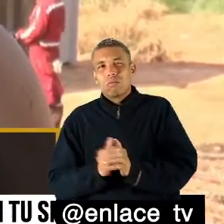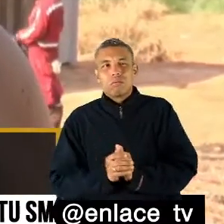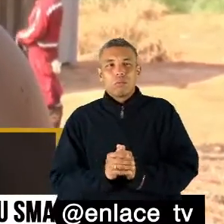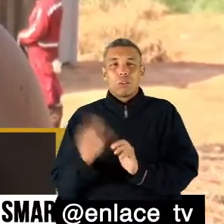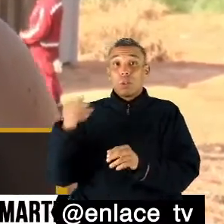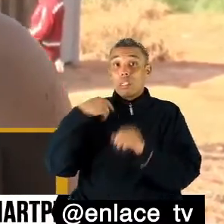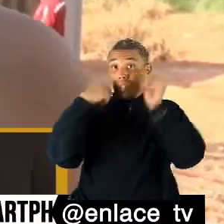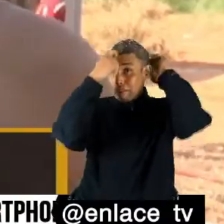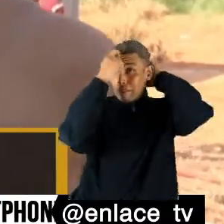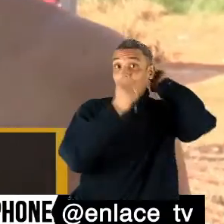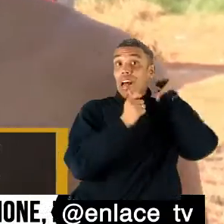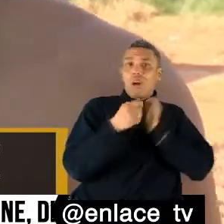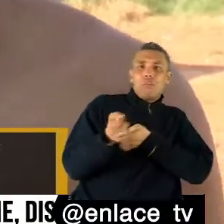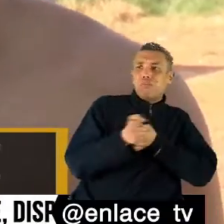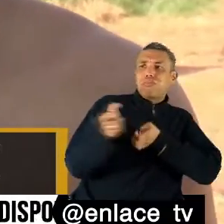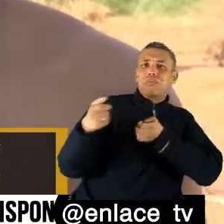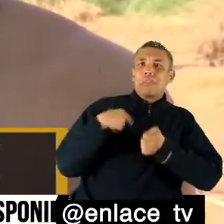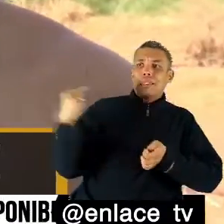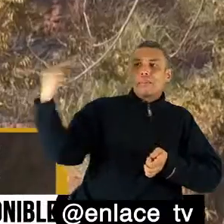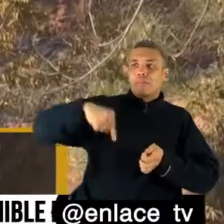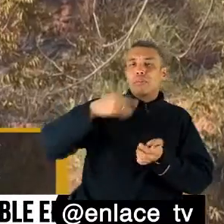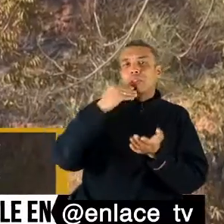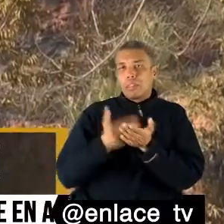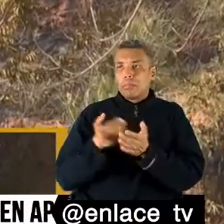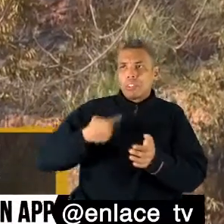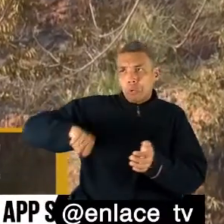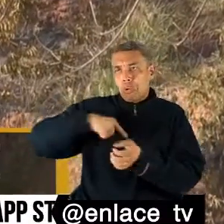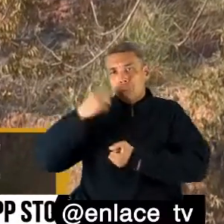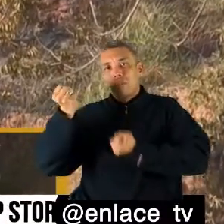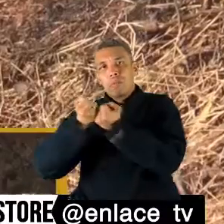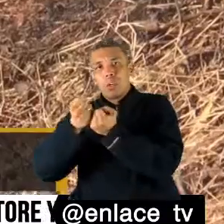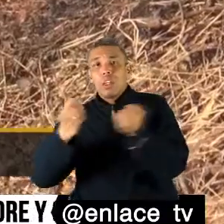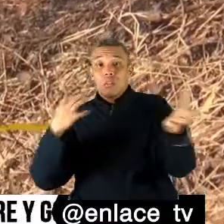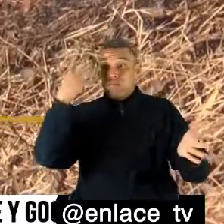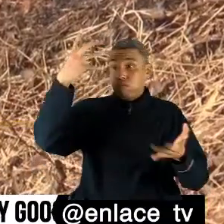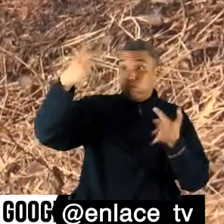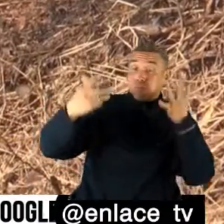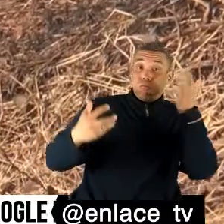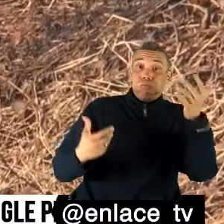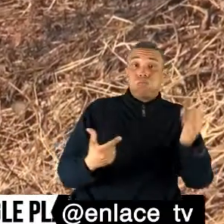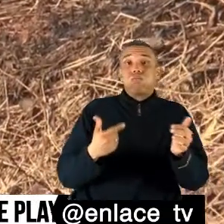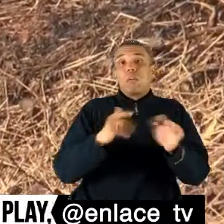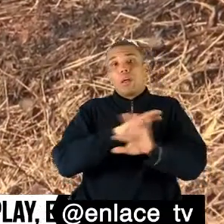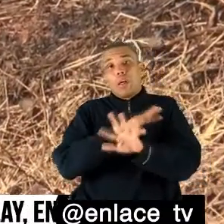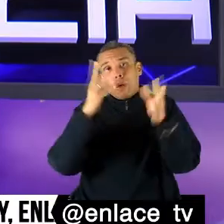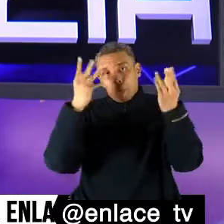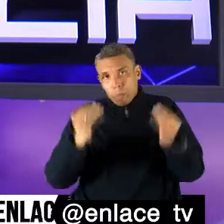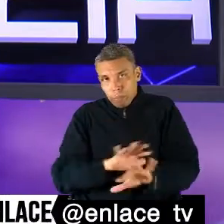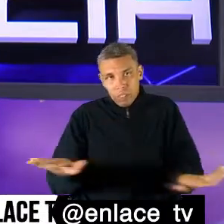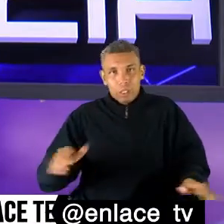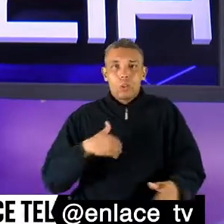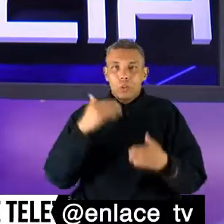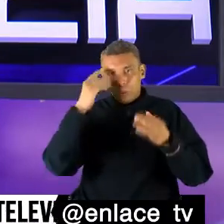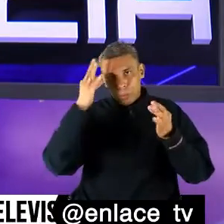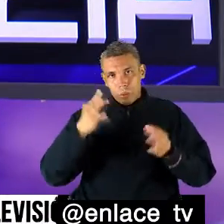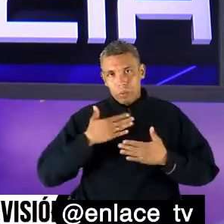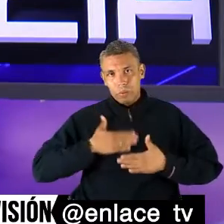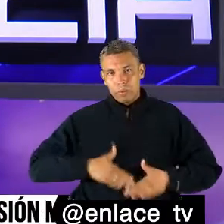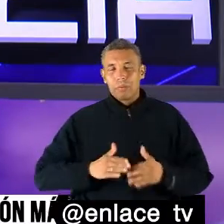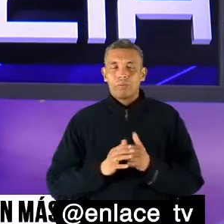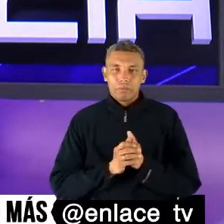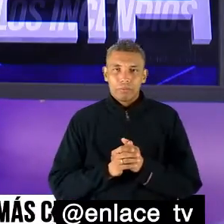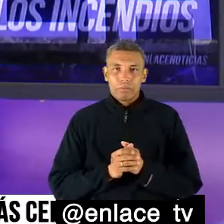oportunamente y cuando está el incendio, y gracias a Dios con ellos apagamos todo. El incendio fue controlado oportunamente por bomberos y comunidad. Y a